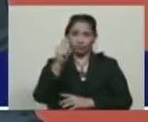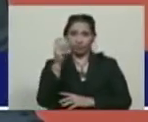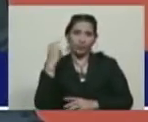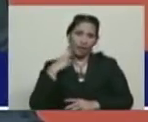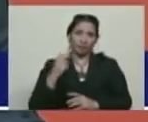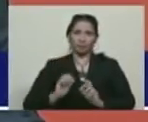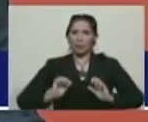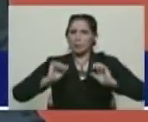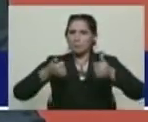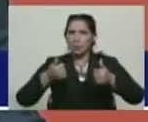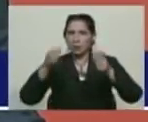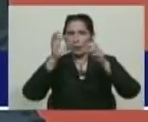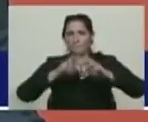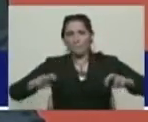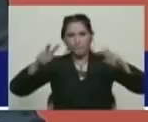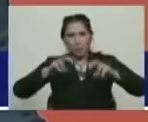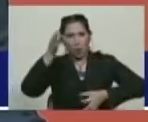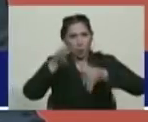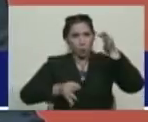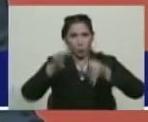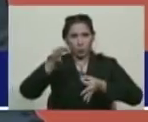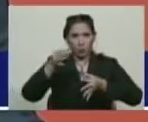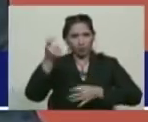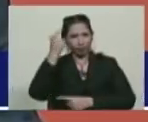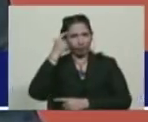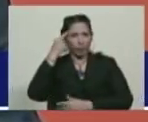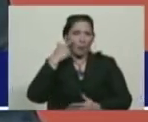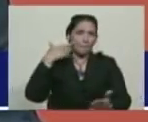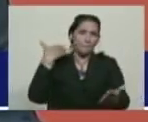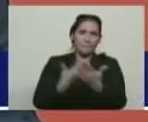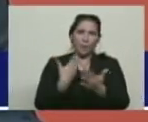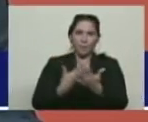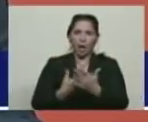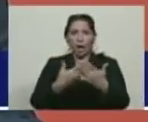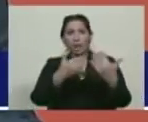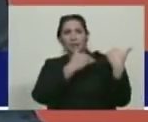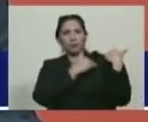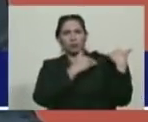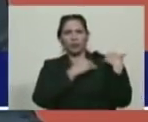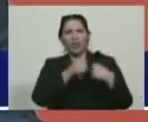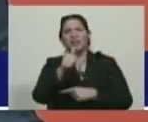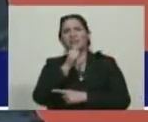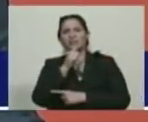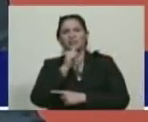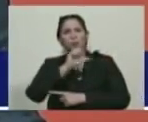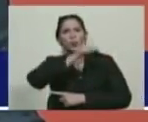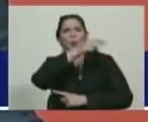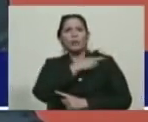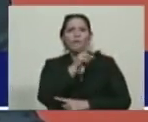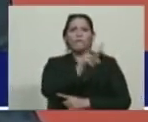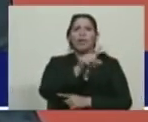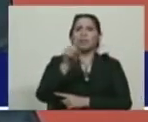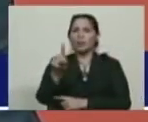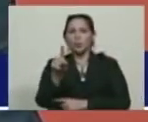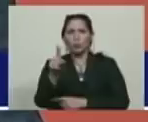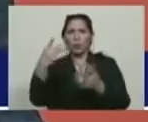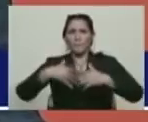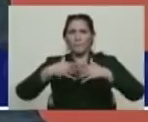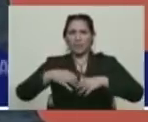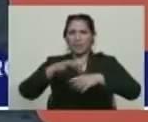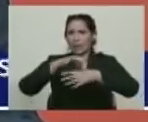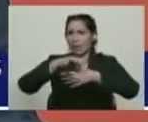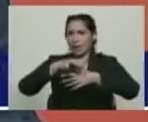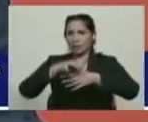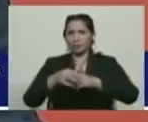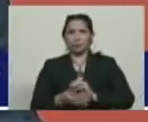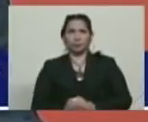investigaciones penales para determinar la responsabilidad de los dueños de estos 21 mataderos y operadores de